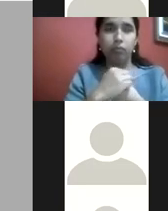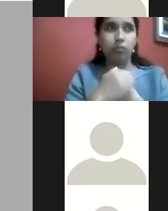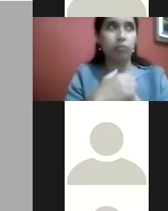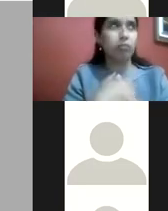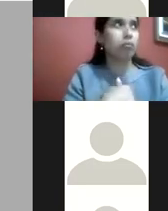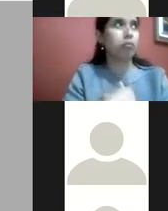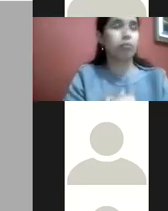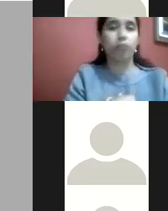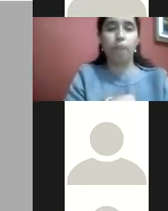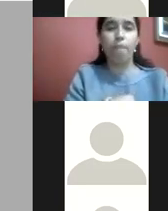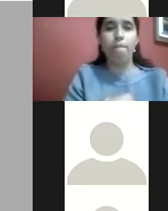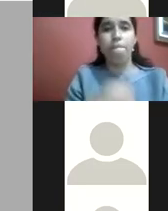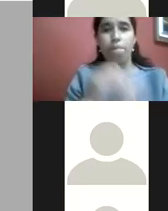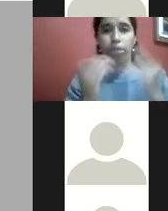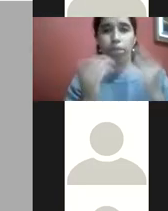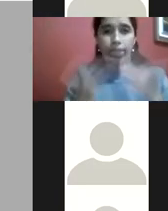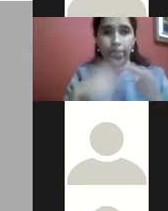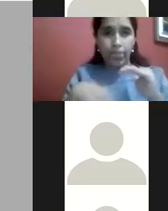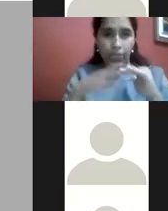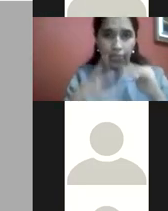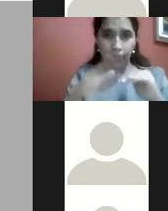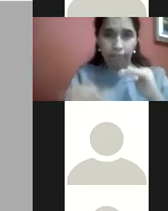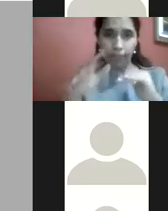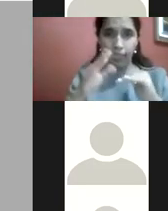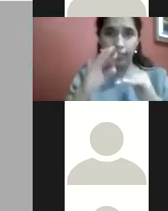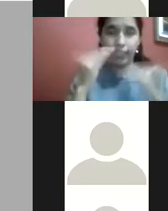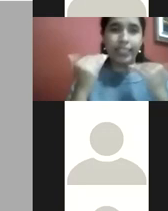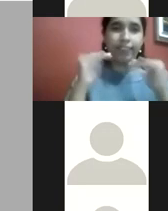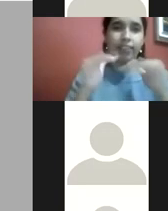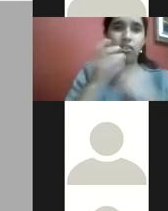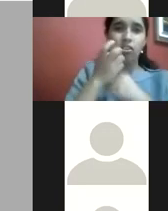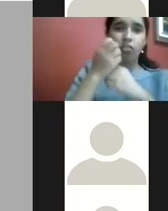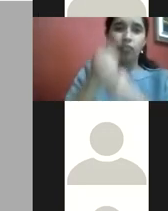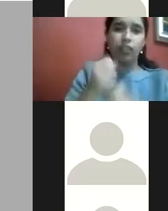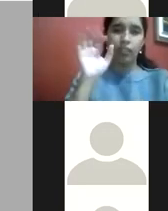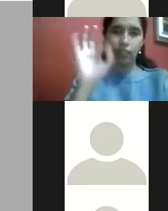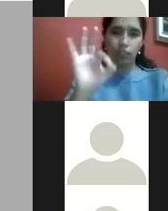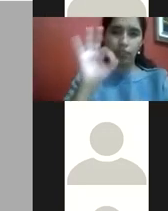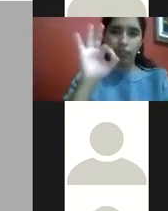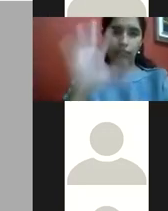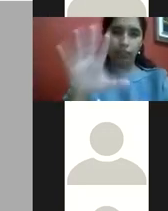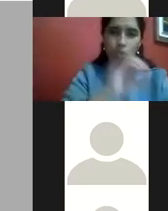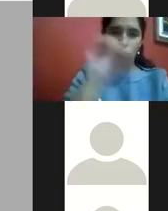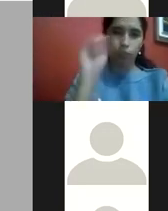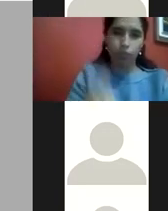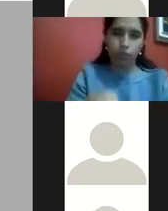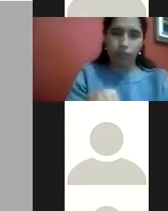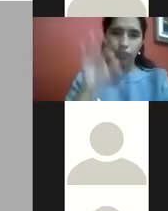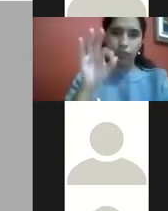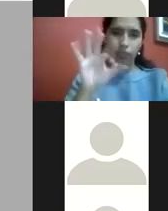Entonces, el nivel de confianza es del 95%, o sea que esto es